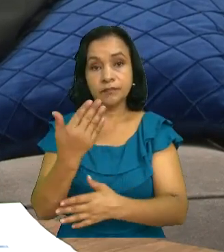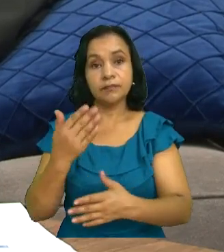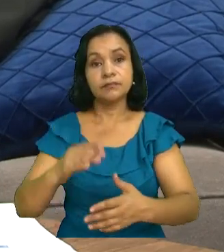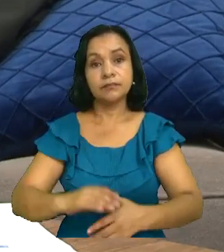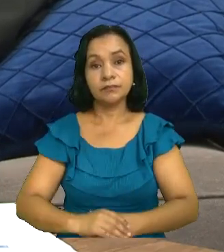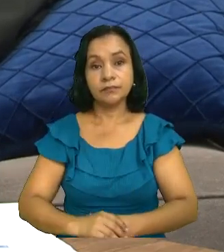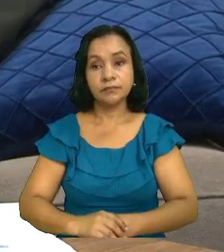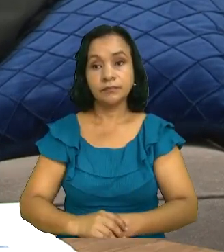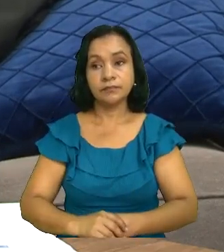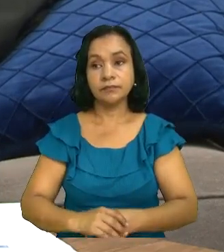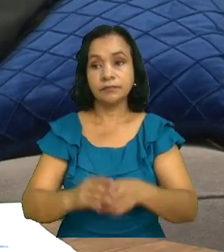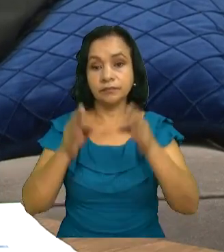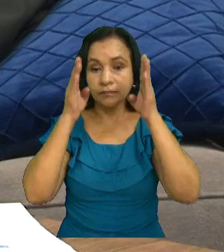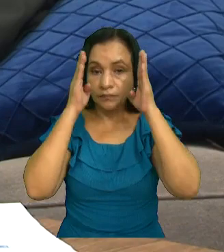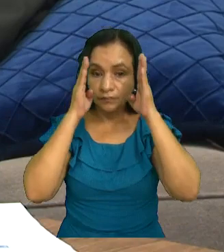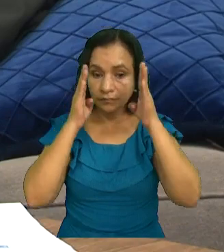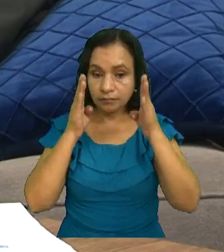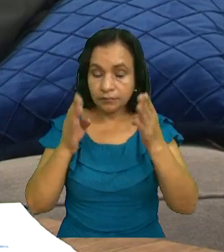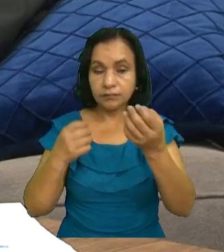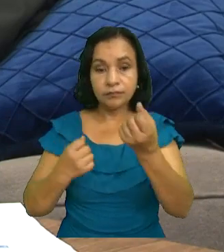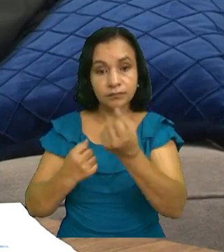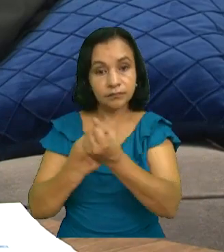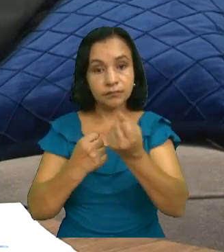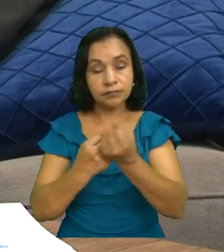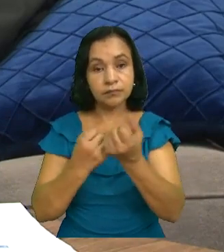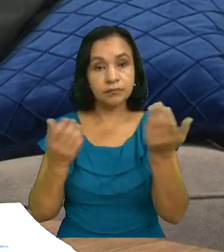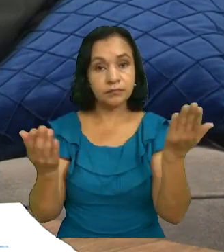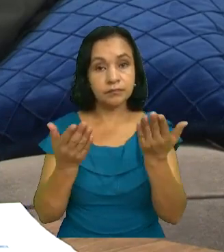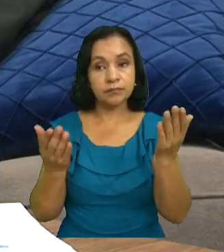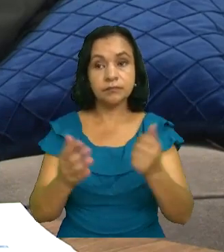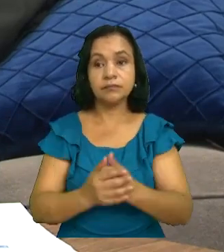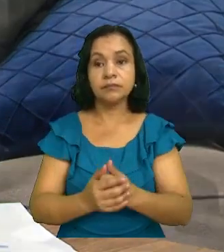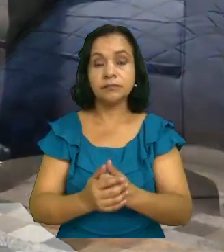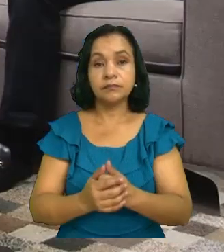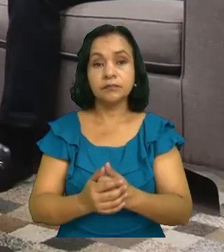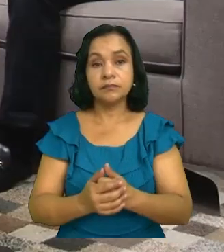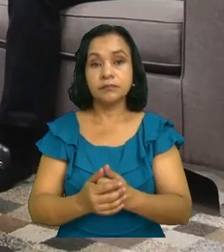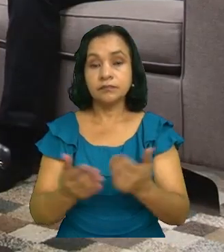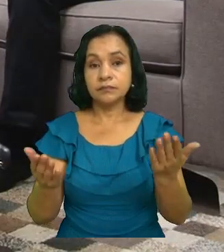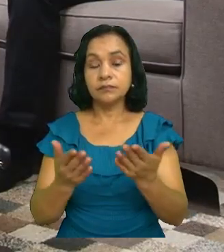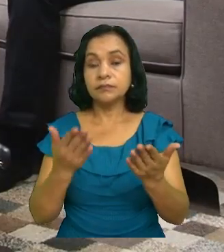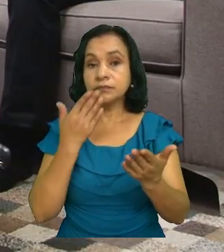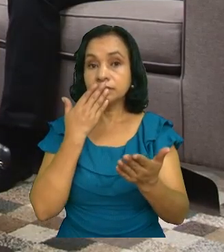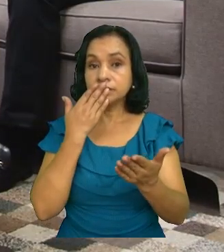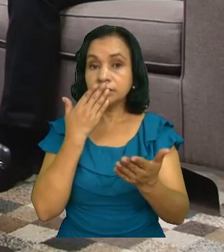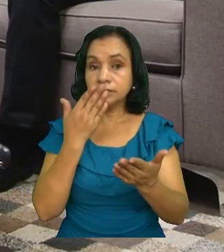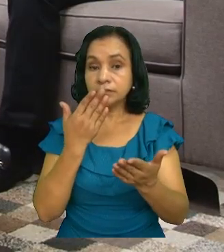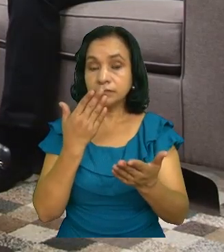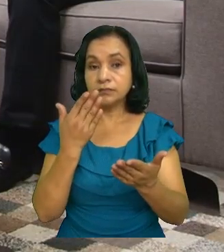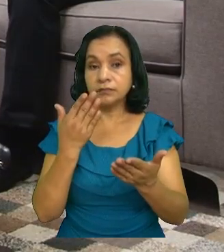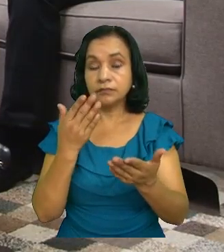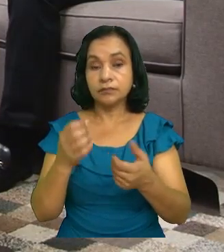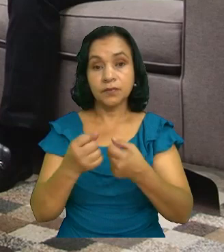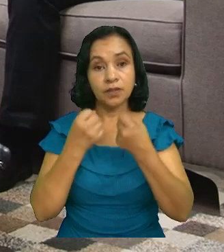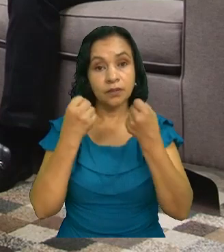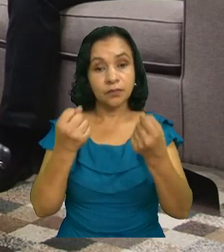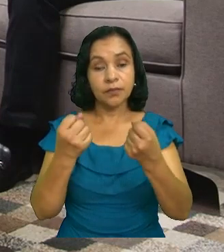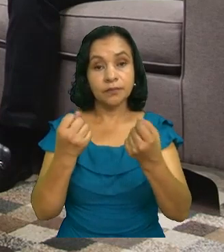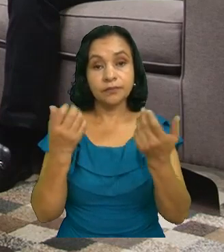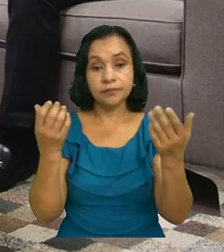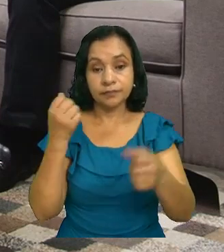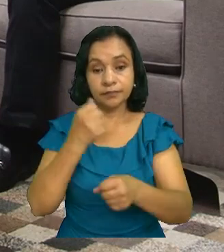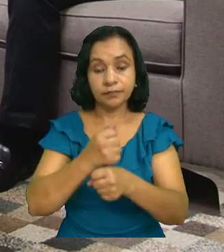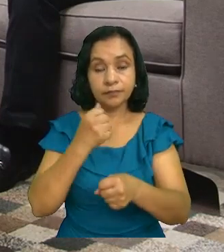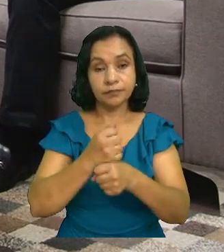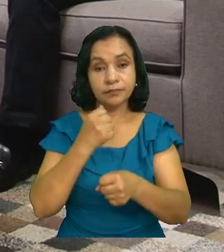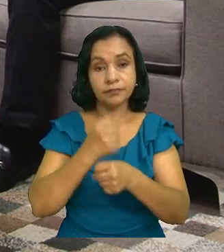de trascendencia, de impacto, pero un impacto sólido, un impacto para,